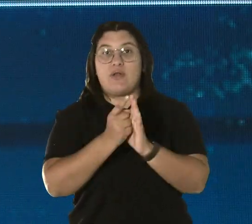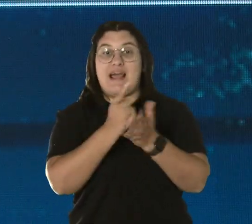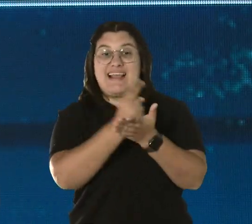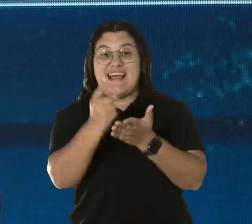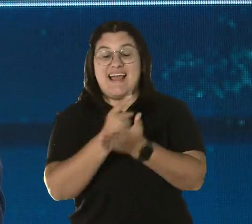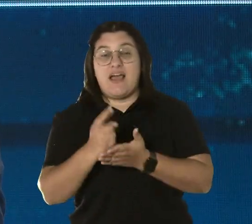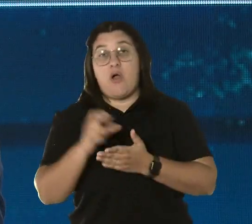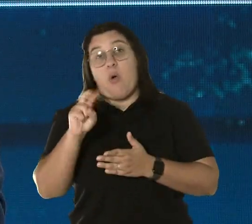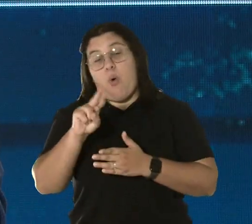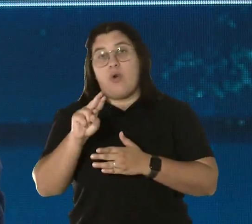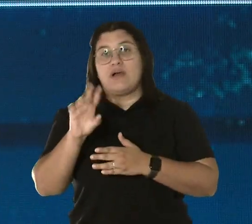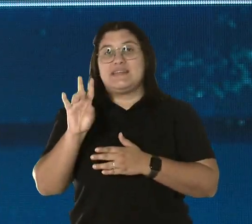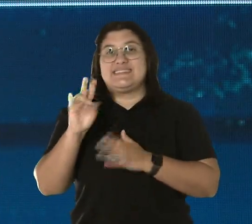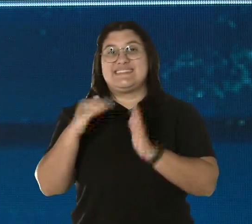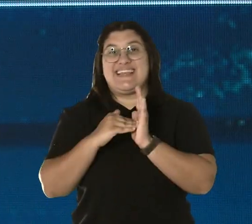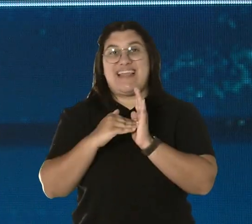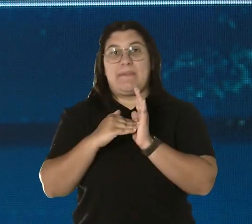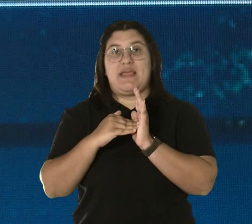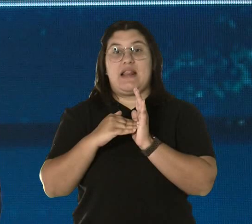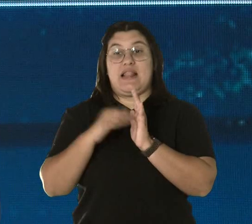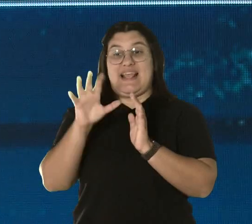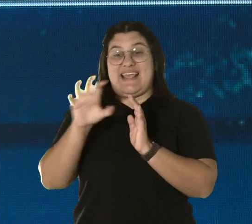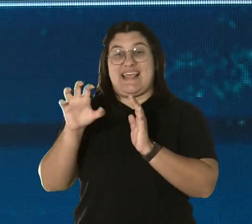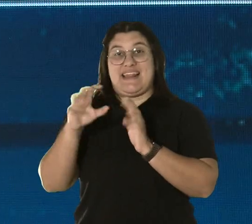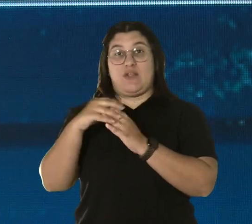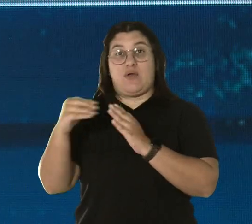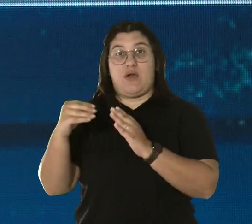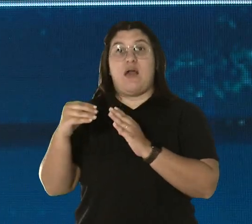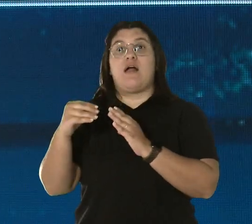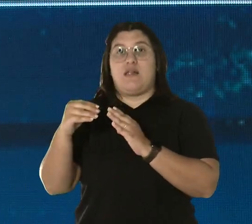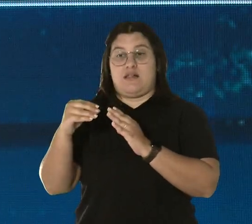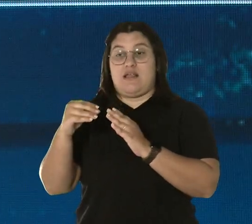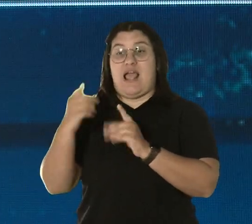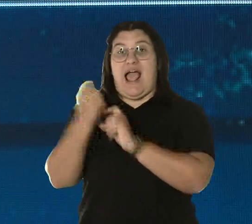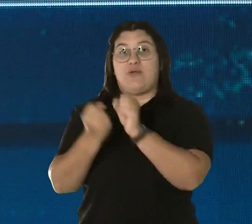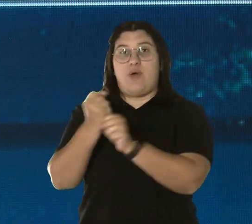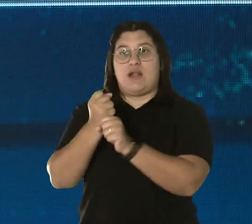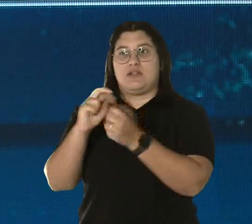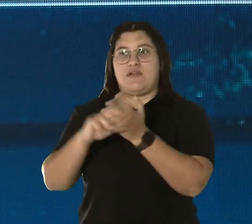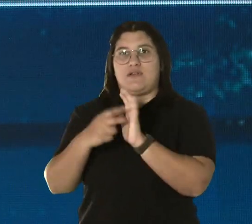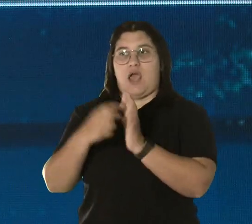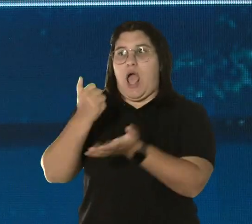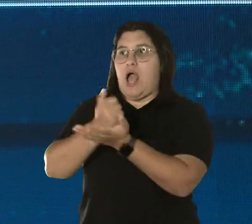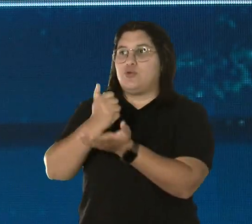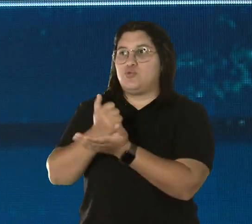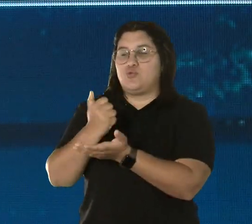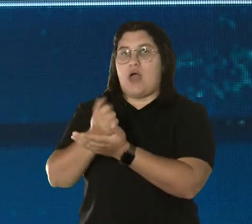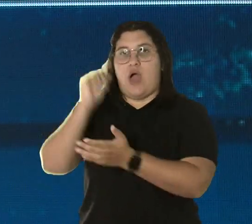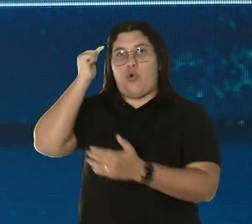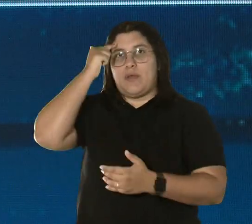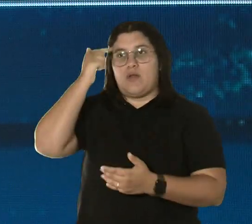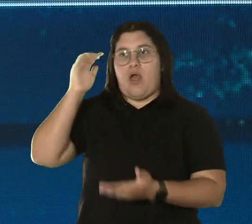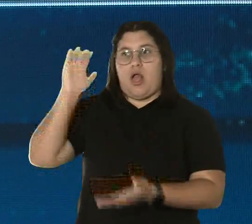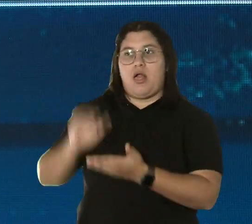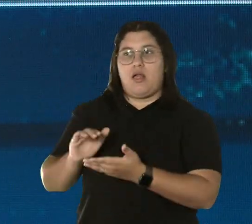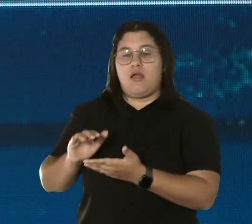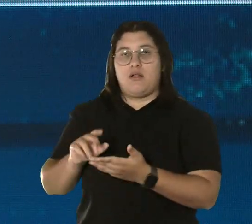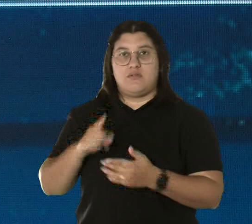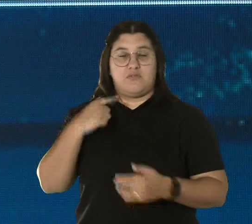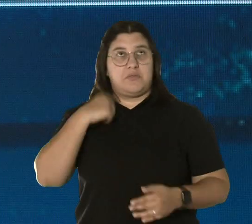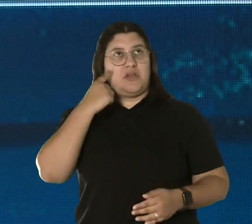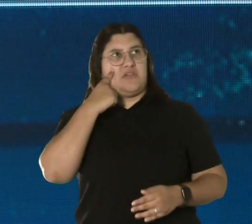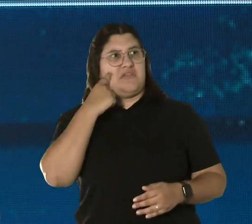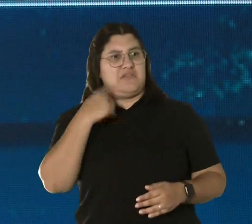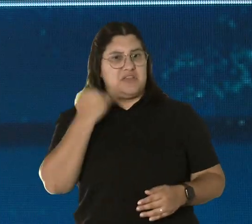más de $7,500 anuales, te empiezan a quitar las ayudas. Y entonces yo digo, espérate, si yo me voy a insertar para perder